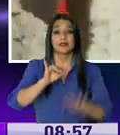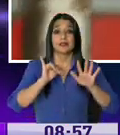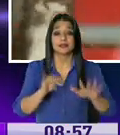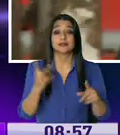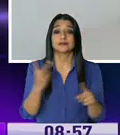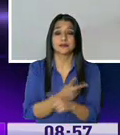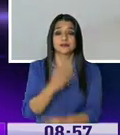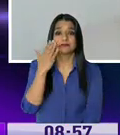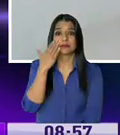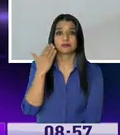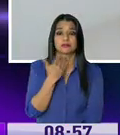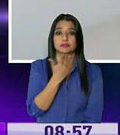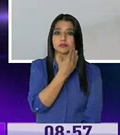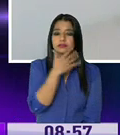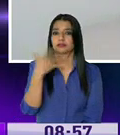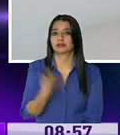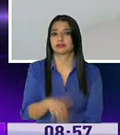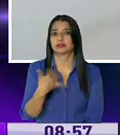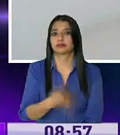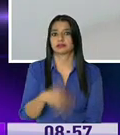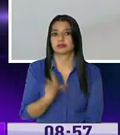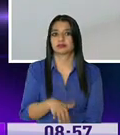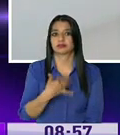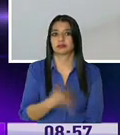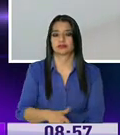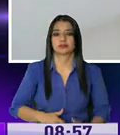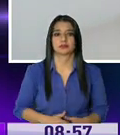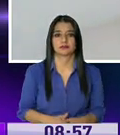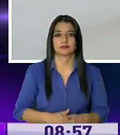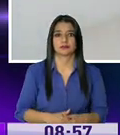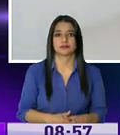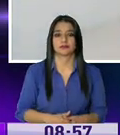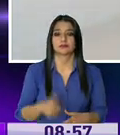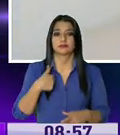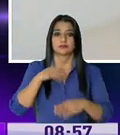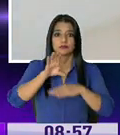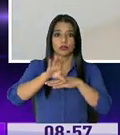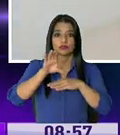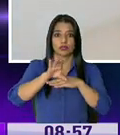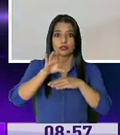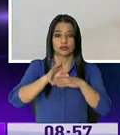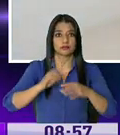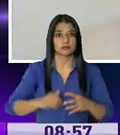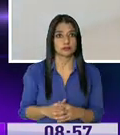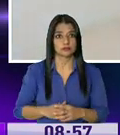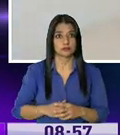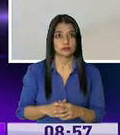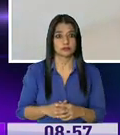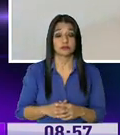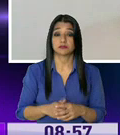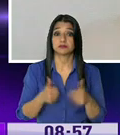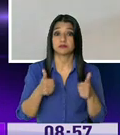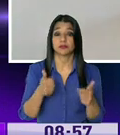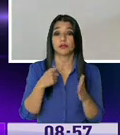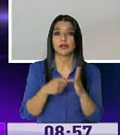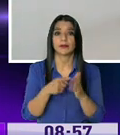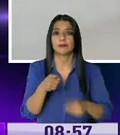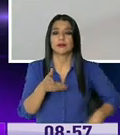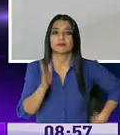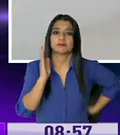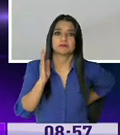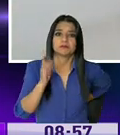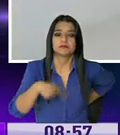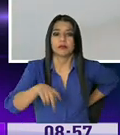esto. Imagínese. Dios santo. No, Jesús. O sea, yo digo, mi consejo, en esas pantallitas son buenas. Si es que tú te vas a hacer